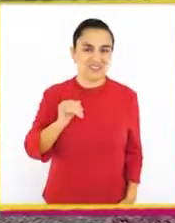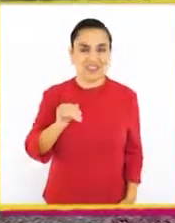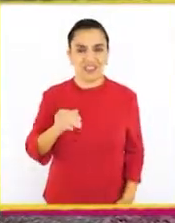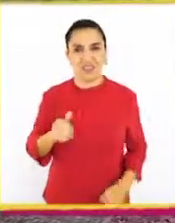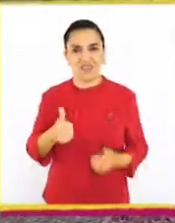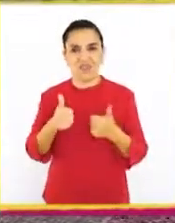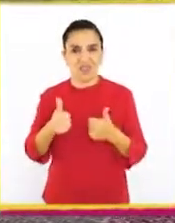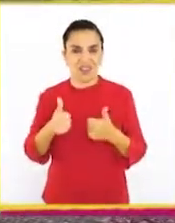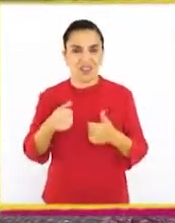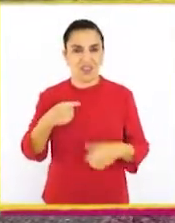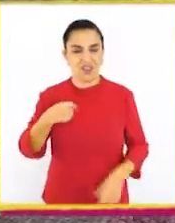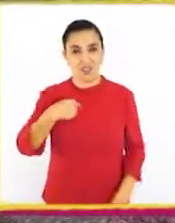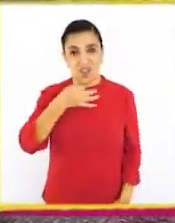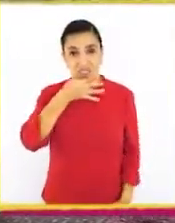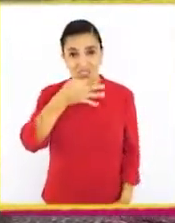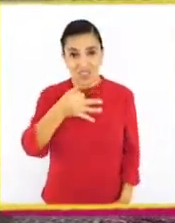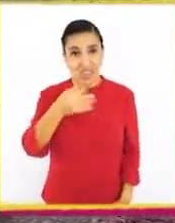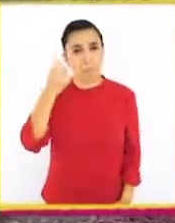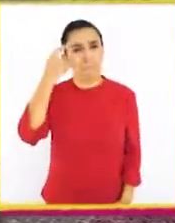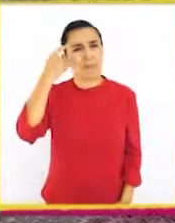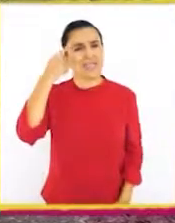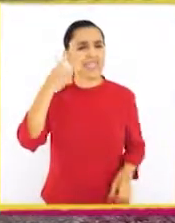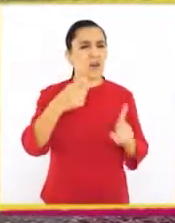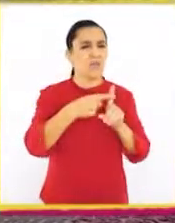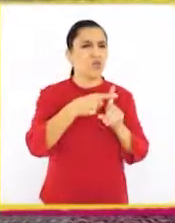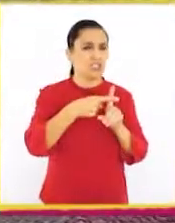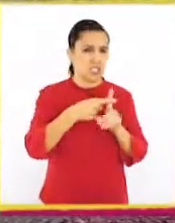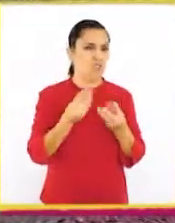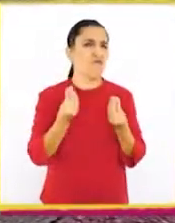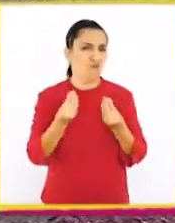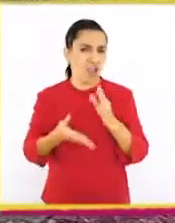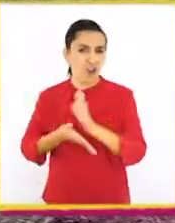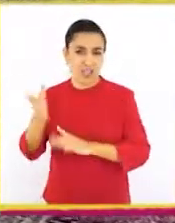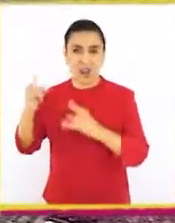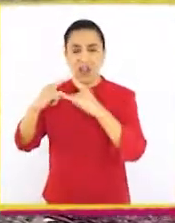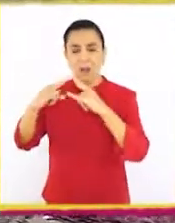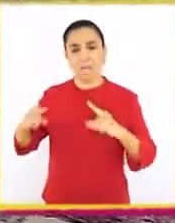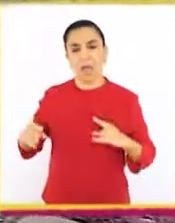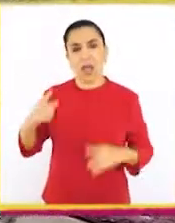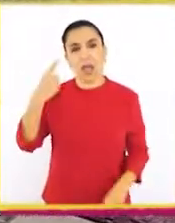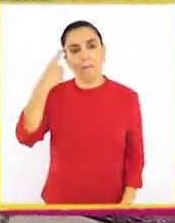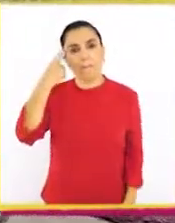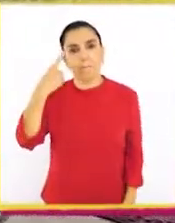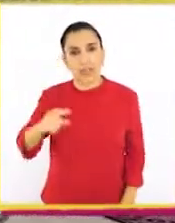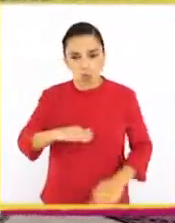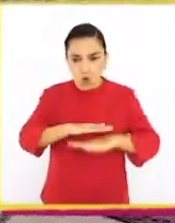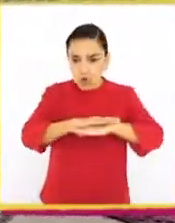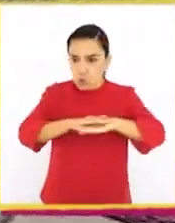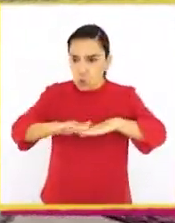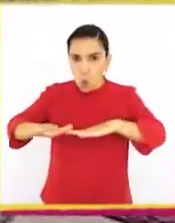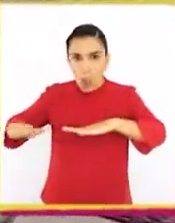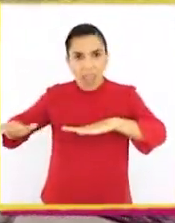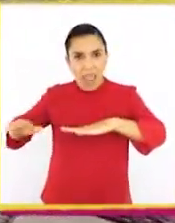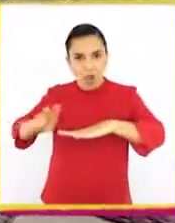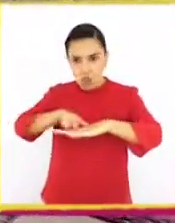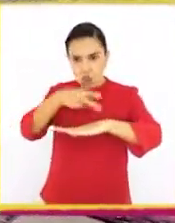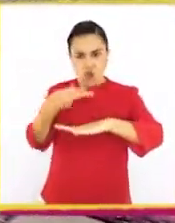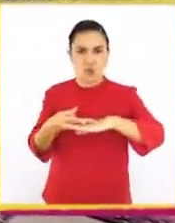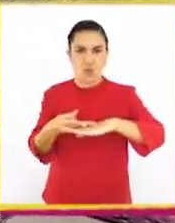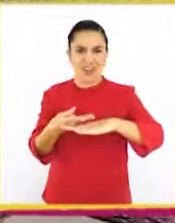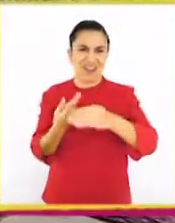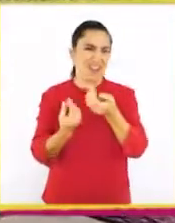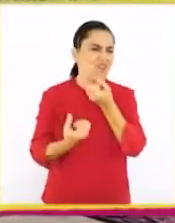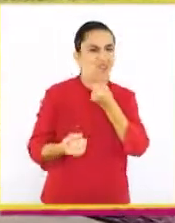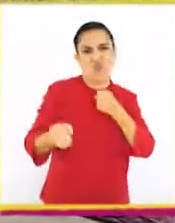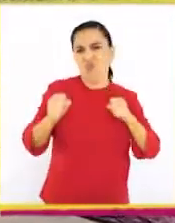Ya, sí. Está bien. Dije que iba a buscarle el lado bueno de ir a acampar. Pero dormir en el suelo